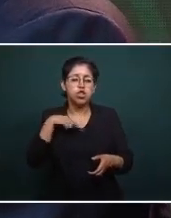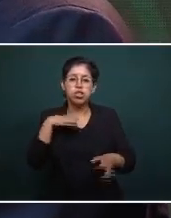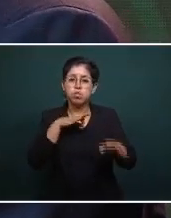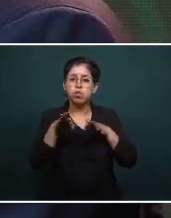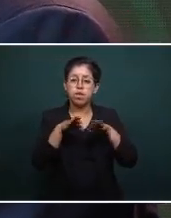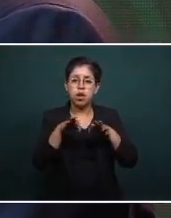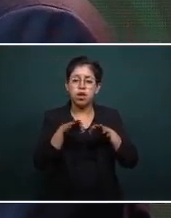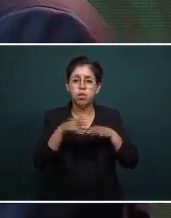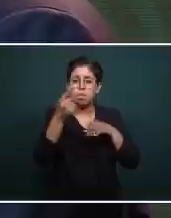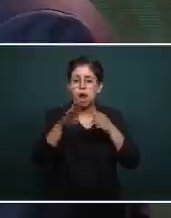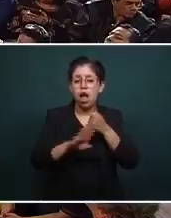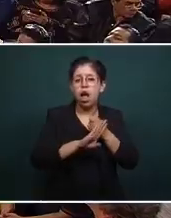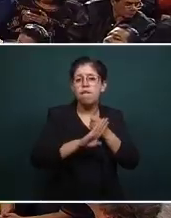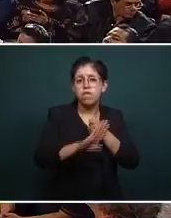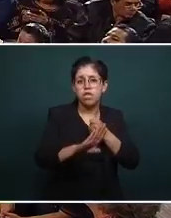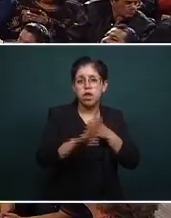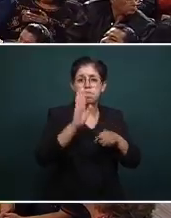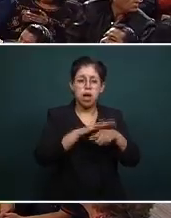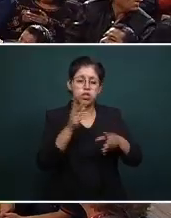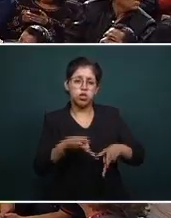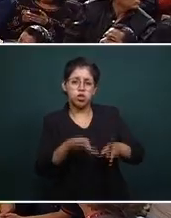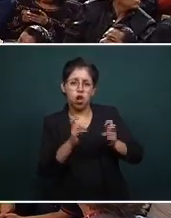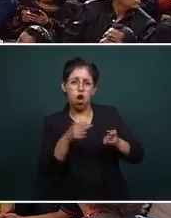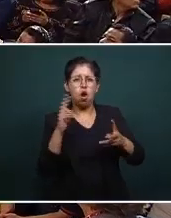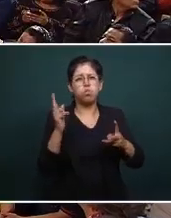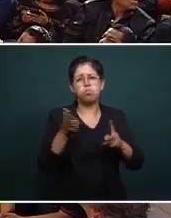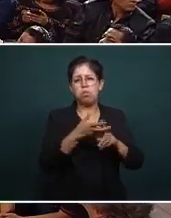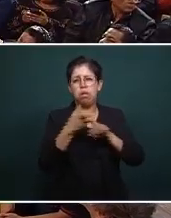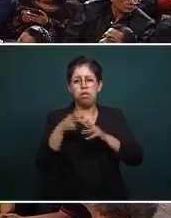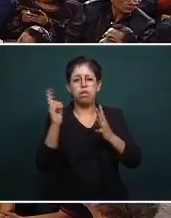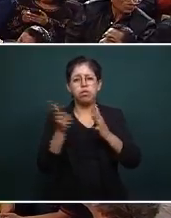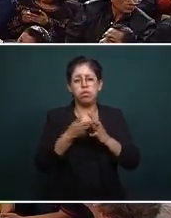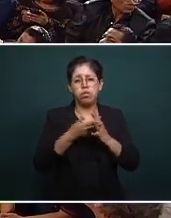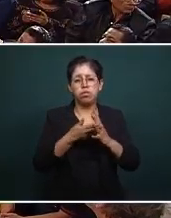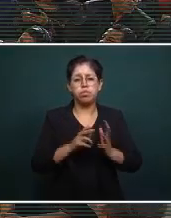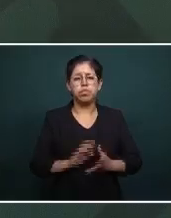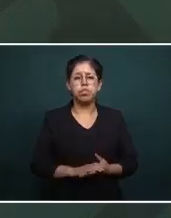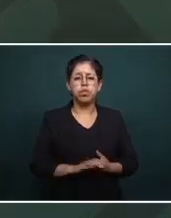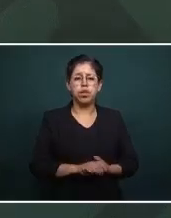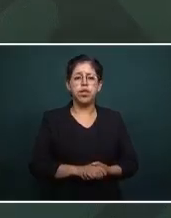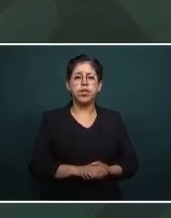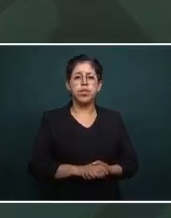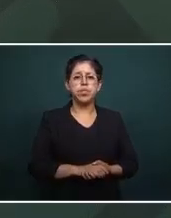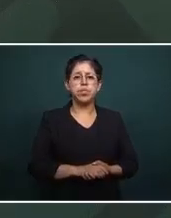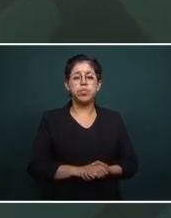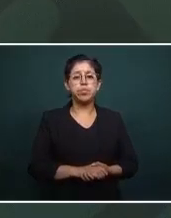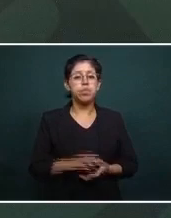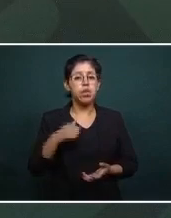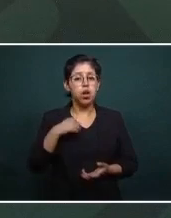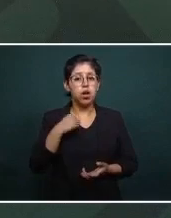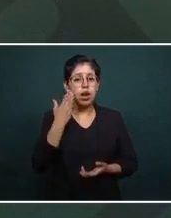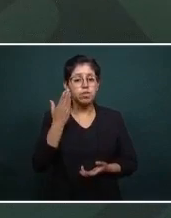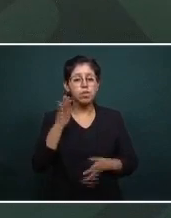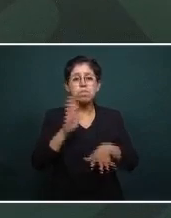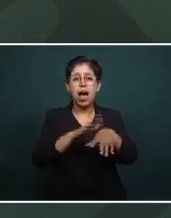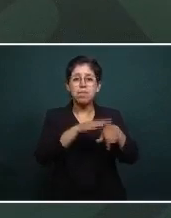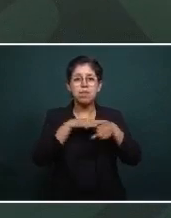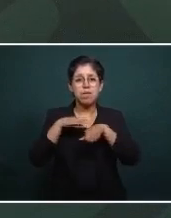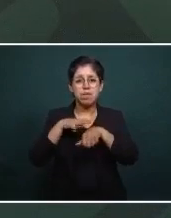desde muy temprano. Más otras cosas. Por ejemplo, el que tengamos más